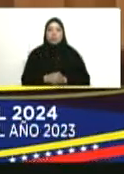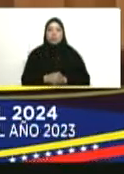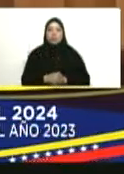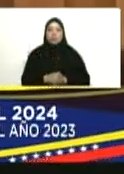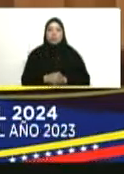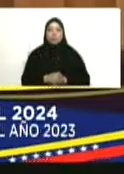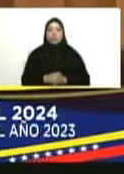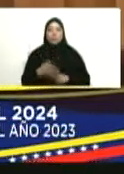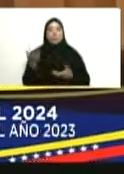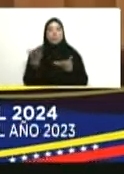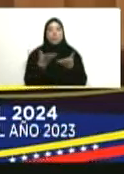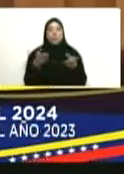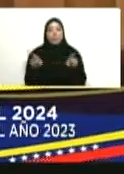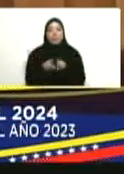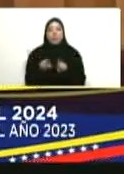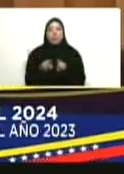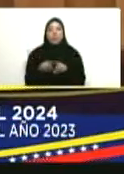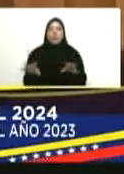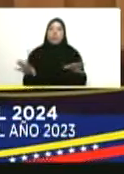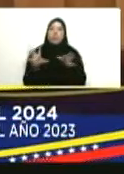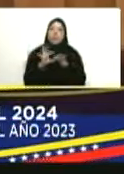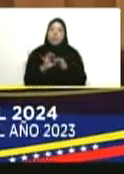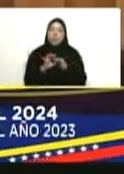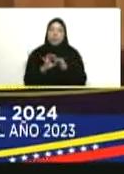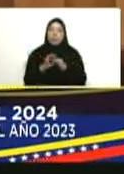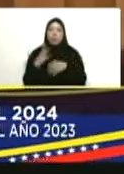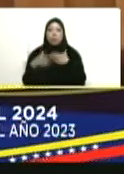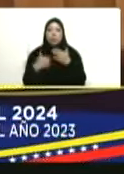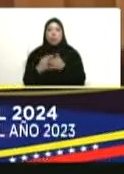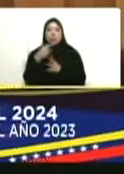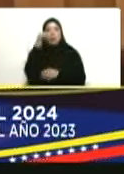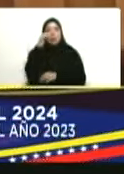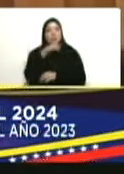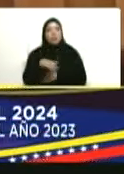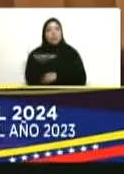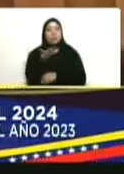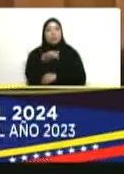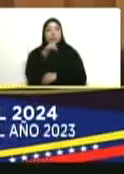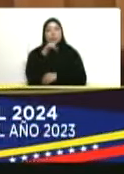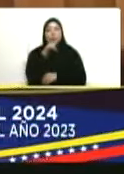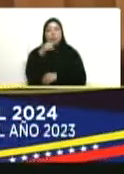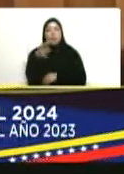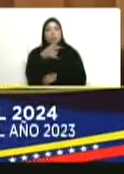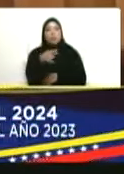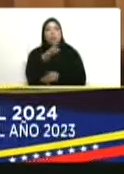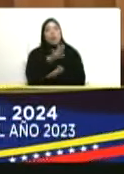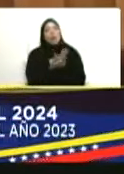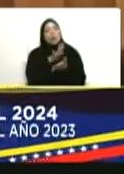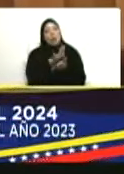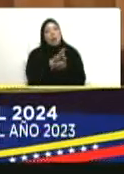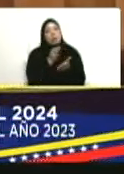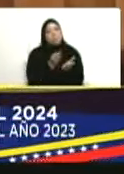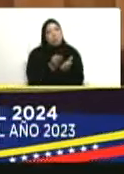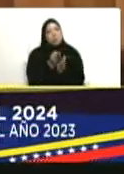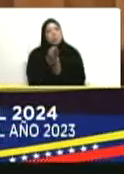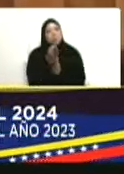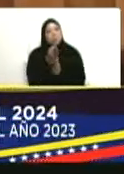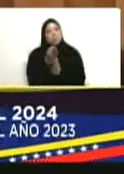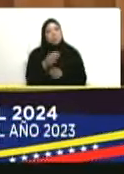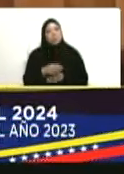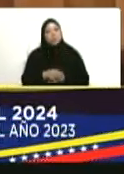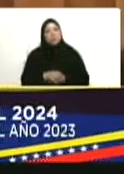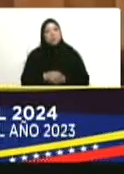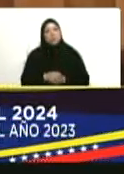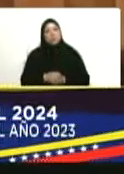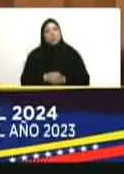nuevas sanciones por llamado de los apellidos, le dije, calma y cordura, plantados los pies sobre la